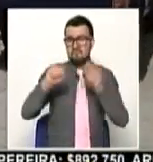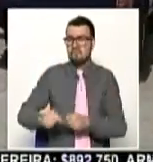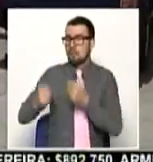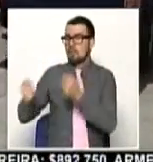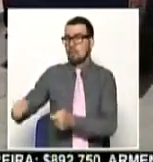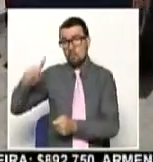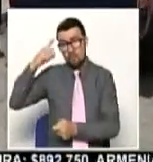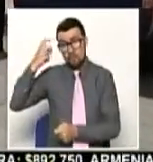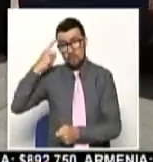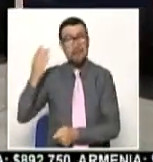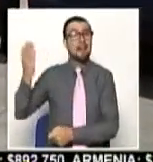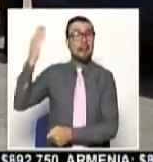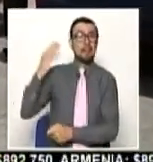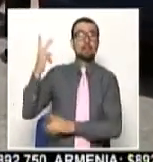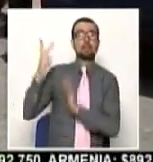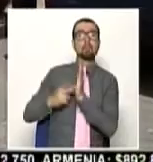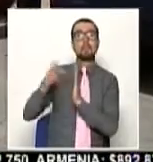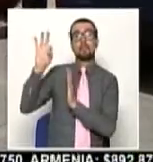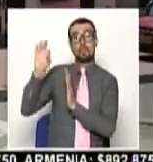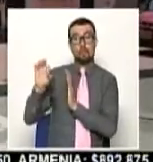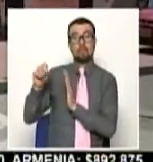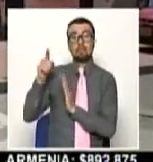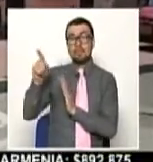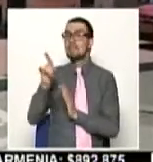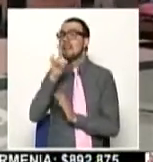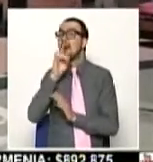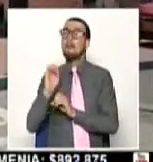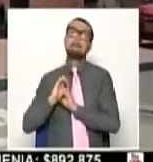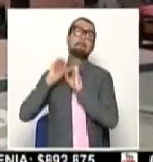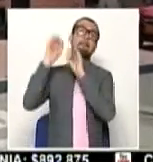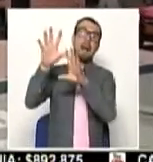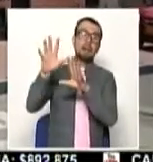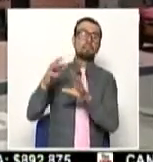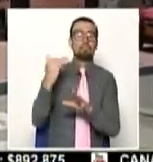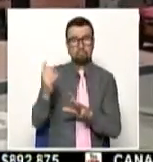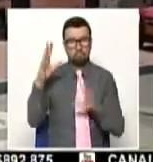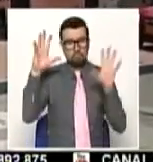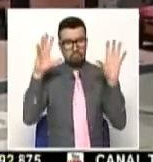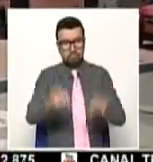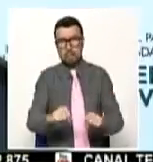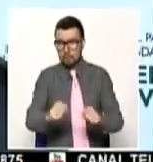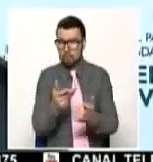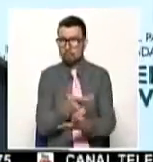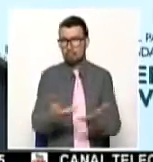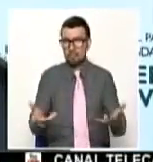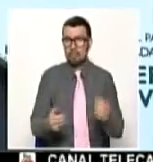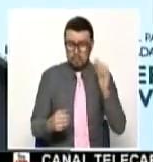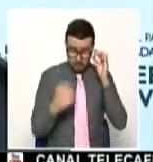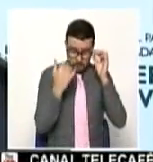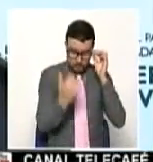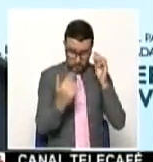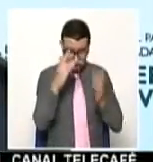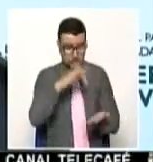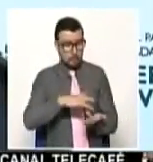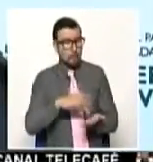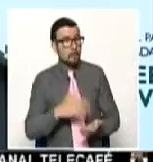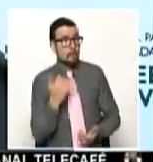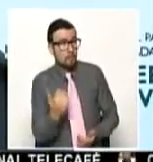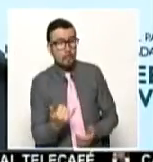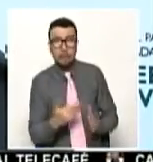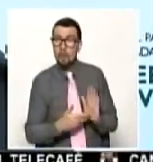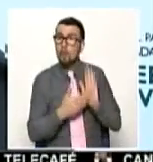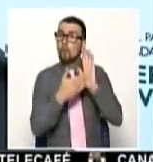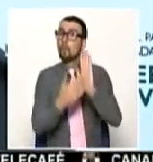el 2008 y fue extraditado a los Estados Unidos. Estos bienes fueron presentados a la Sociedad de